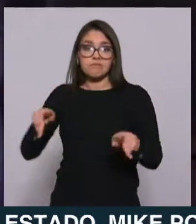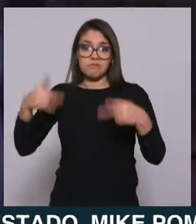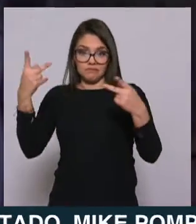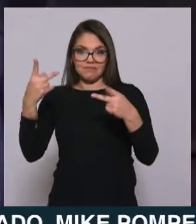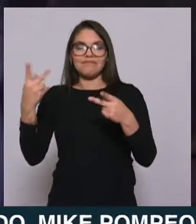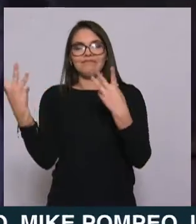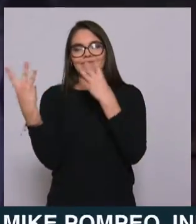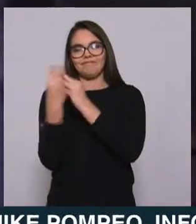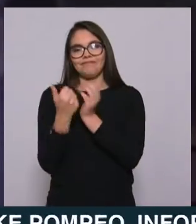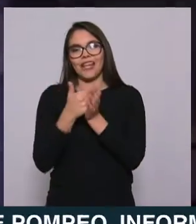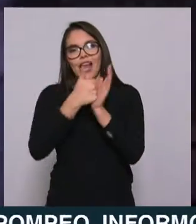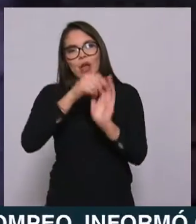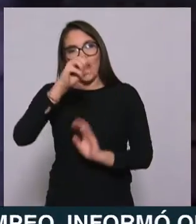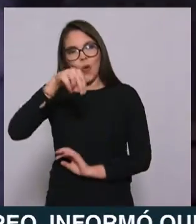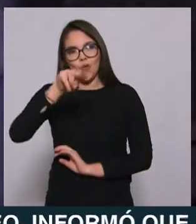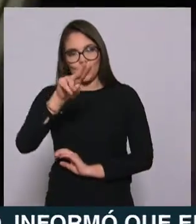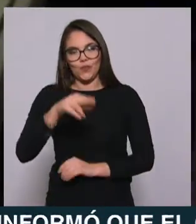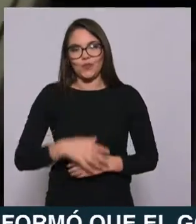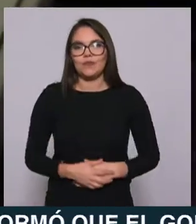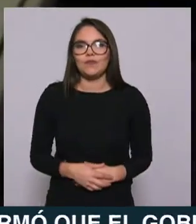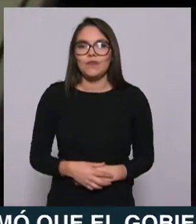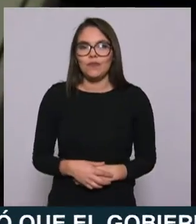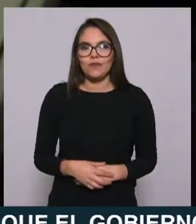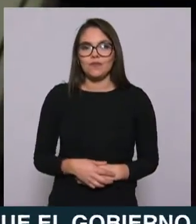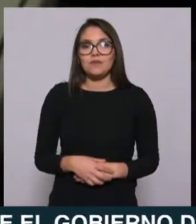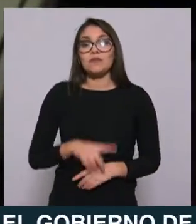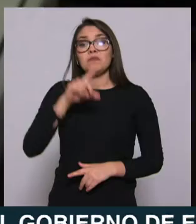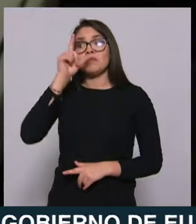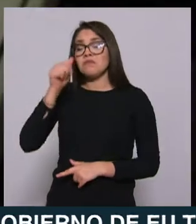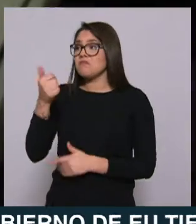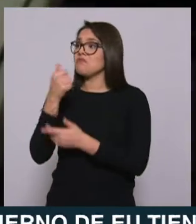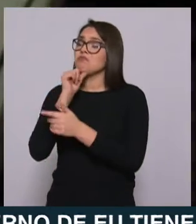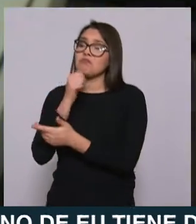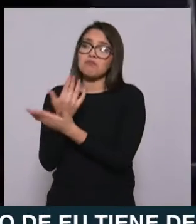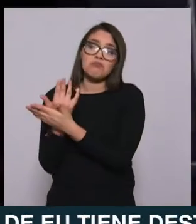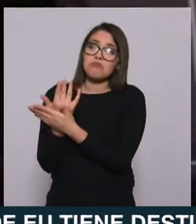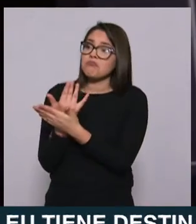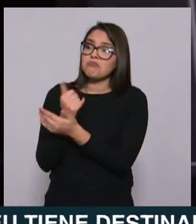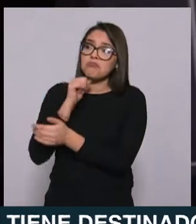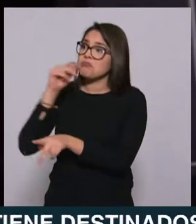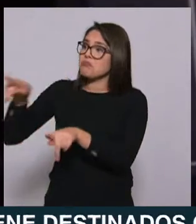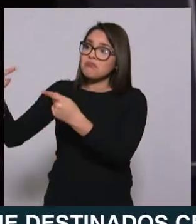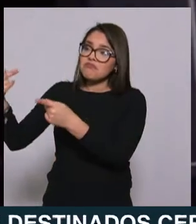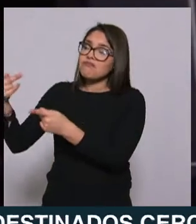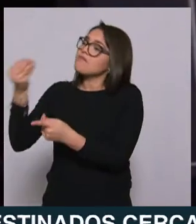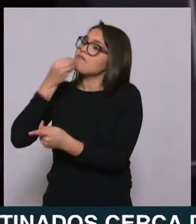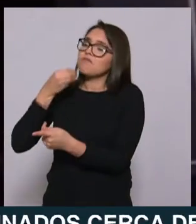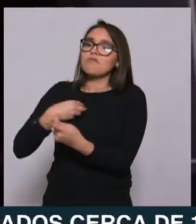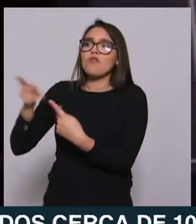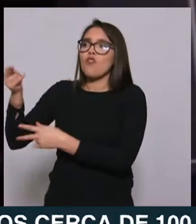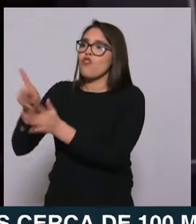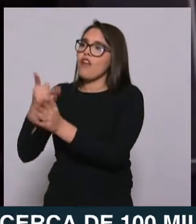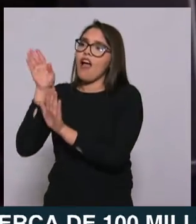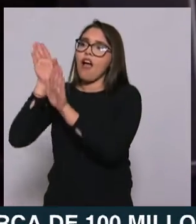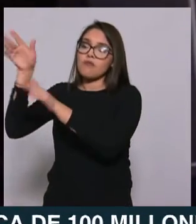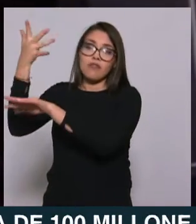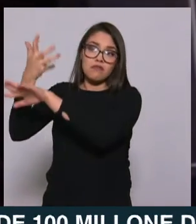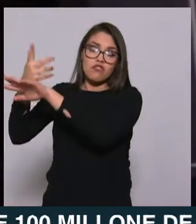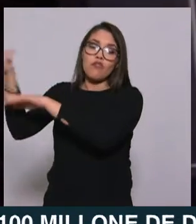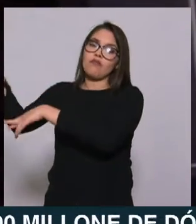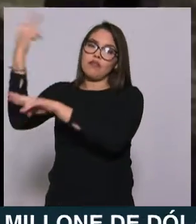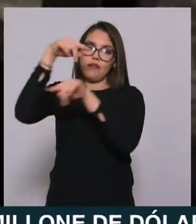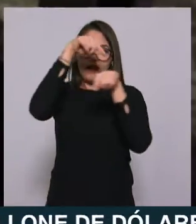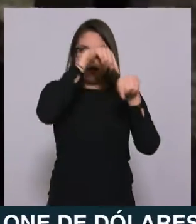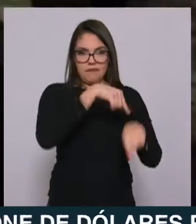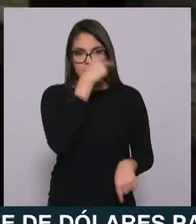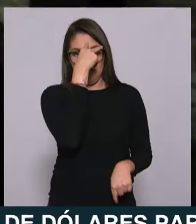las Naciones Unidas, pero luego de un año regresó al país tras no consolidar su venta. En 2019, de acuerdo